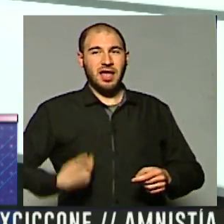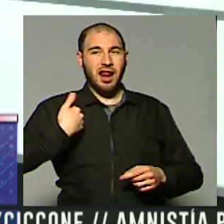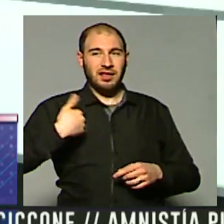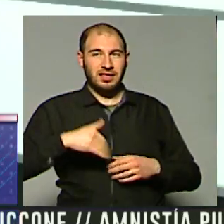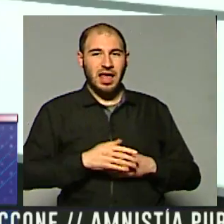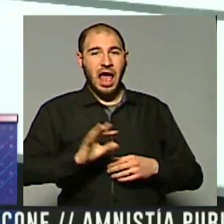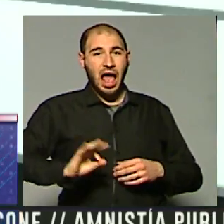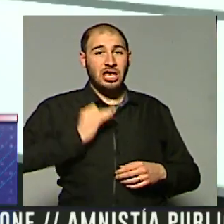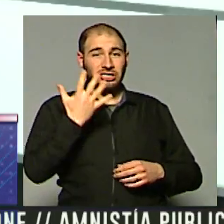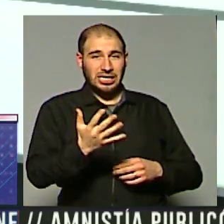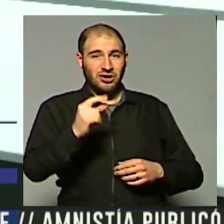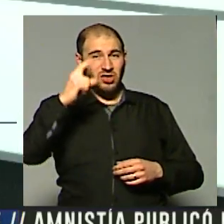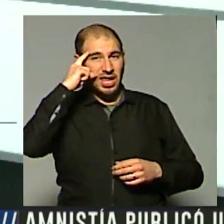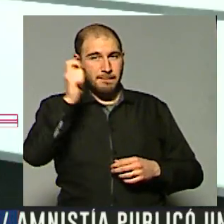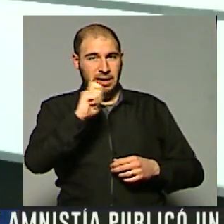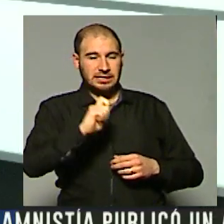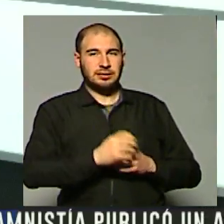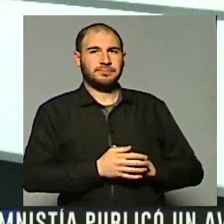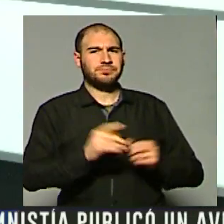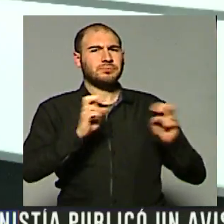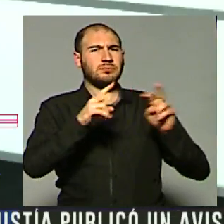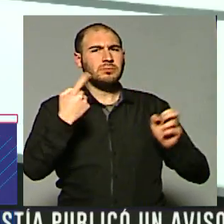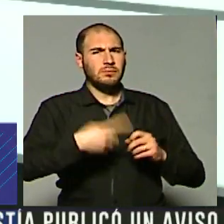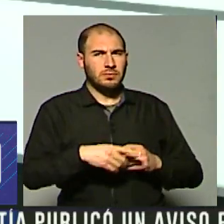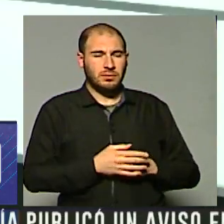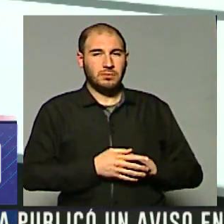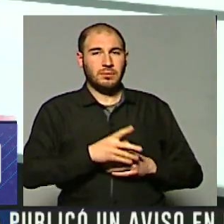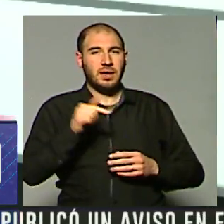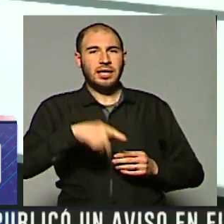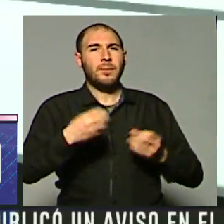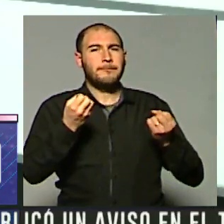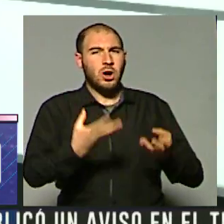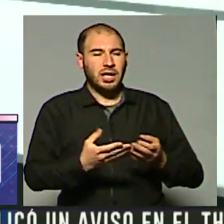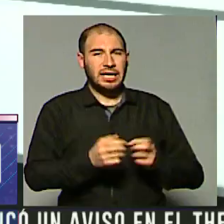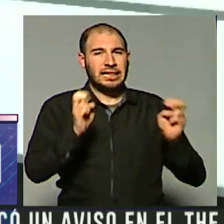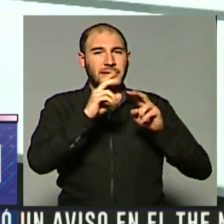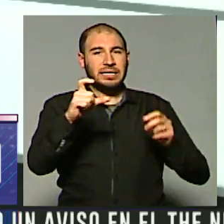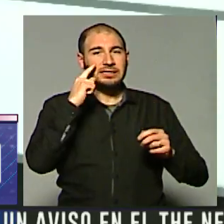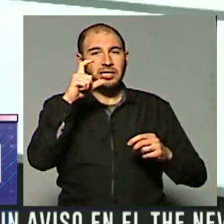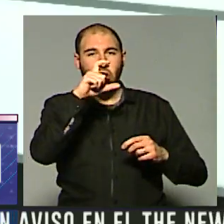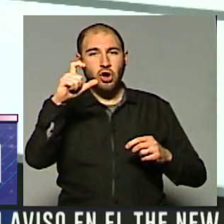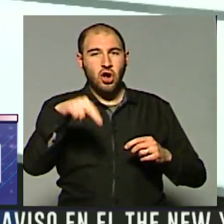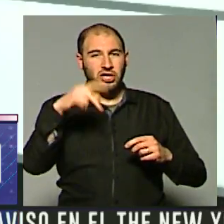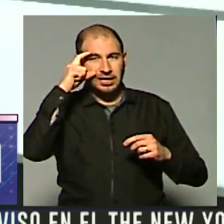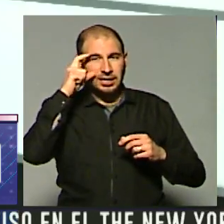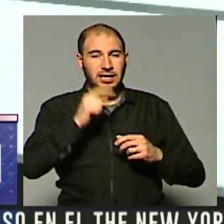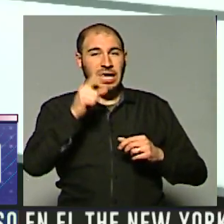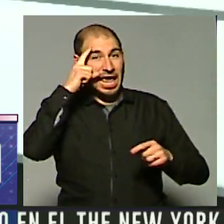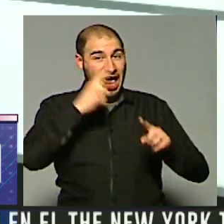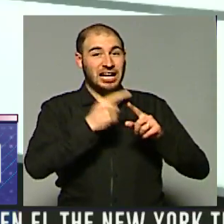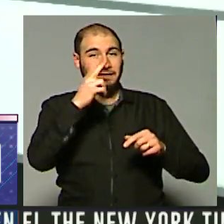de 5 años y 10 meses. Se tiene que ver o se ha dado en el marco de lo que tiene que ver con el caso Chicone, en donde el